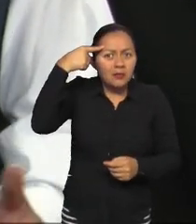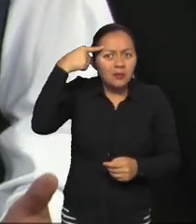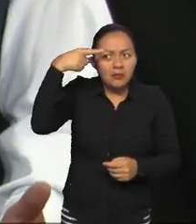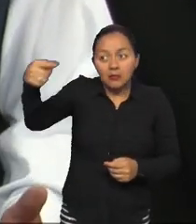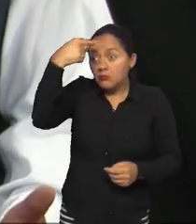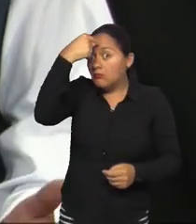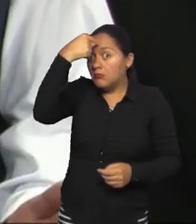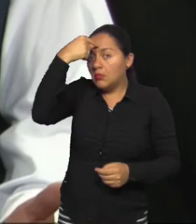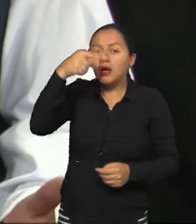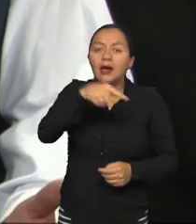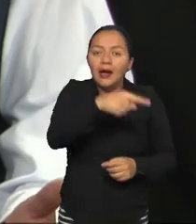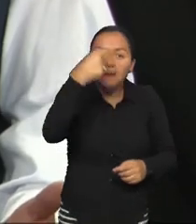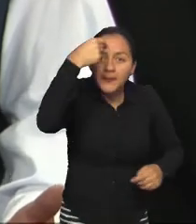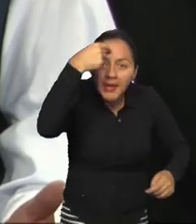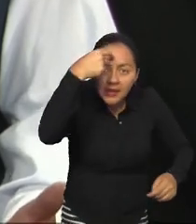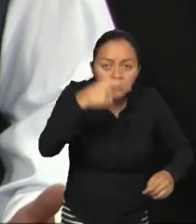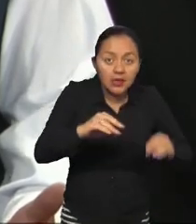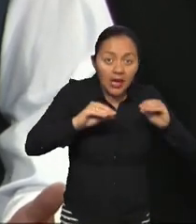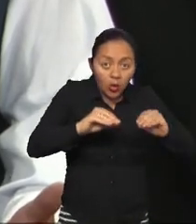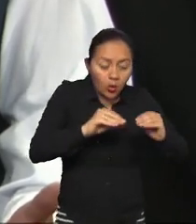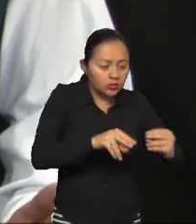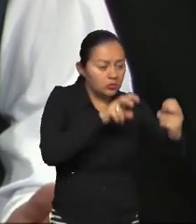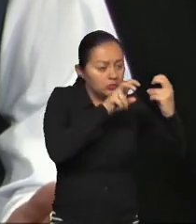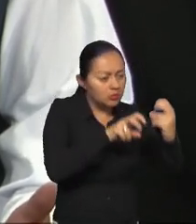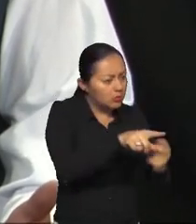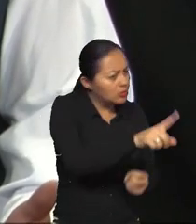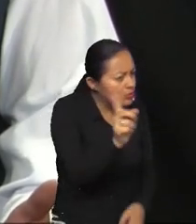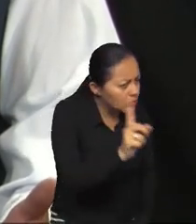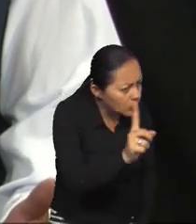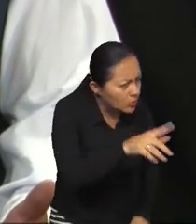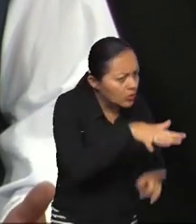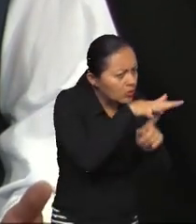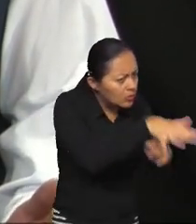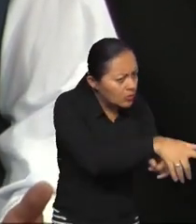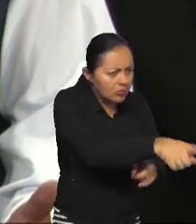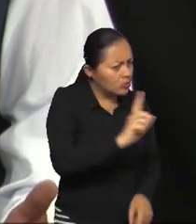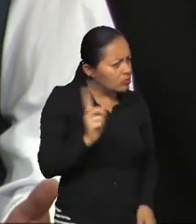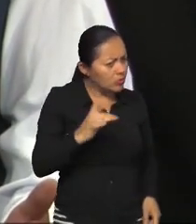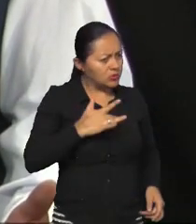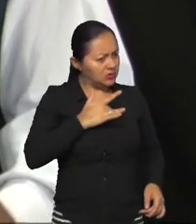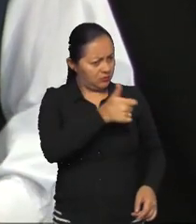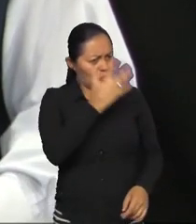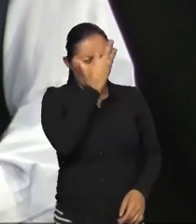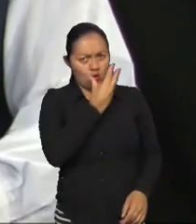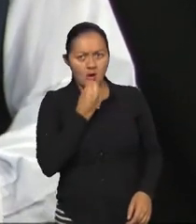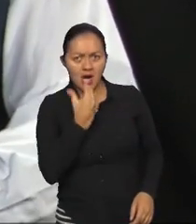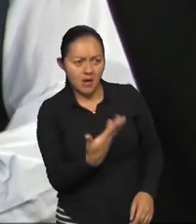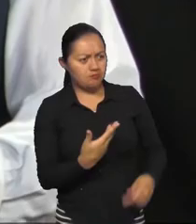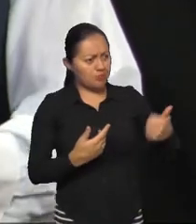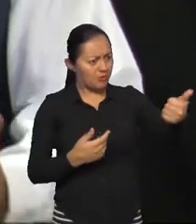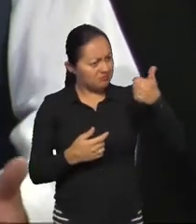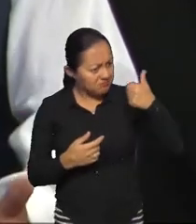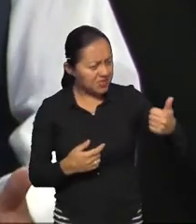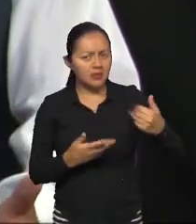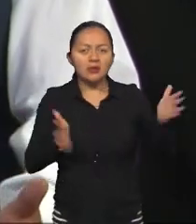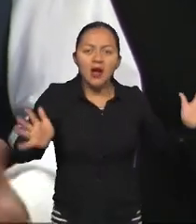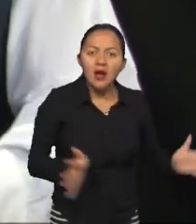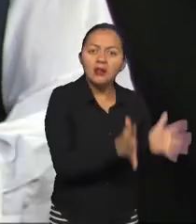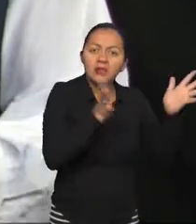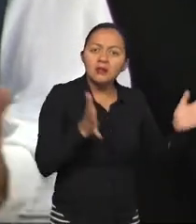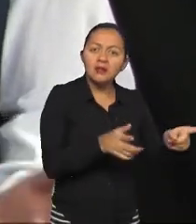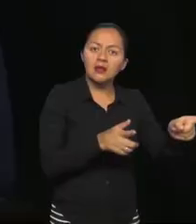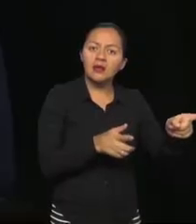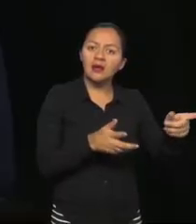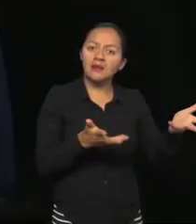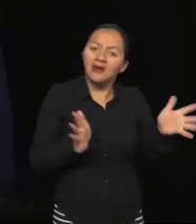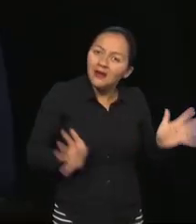que entender, de sentarse y decirle esto no te hace menos atractivo, menos inteligente. Y que vean la posibilidad de